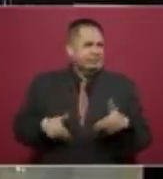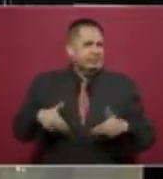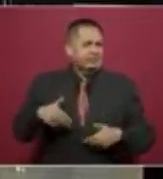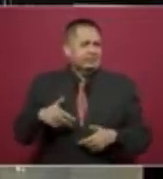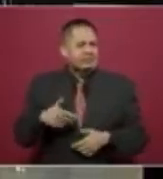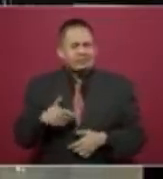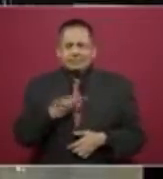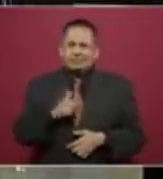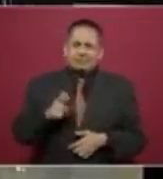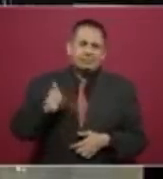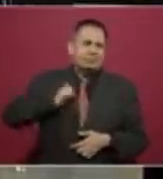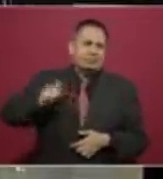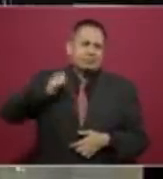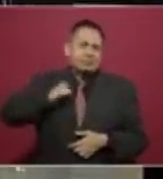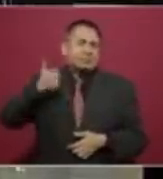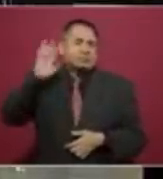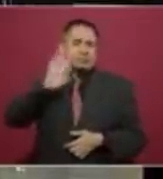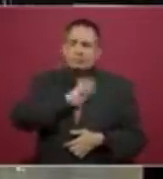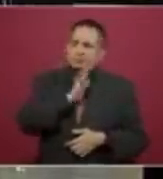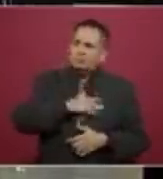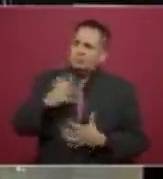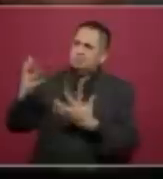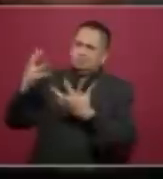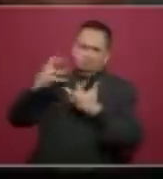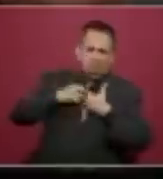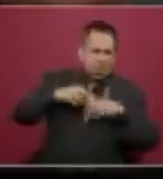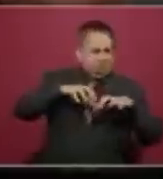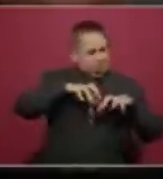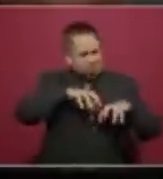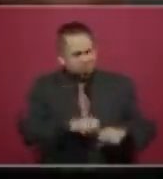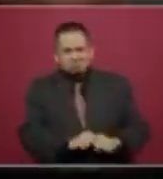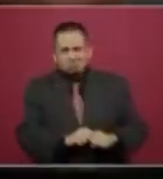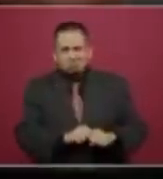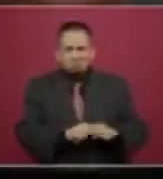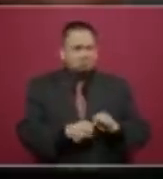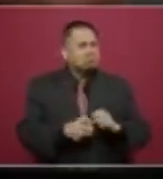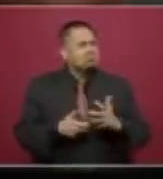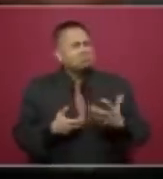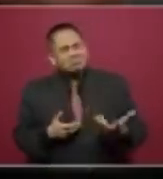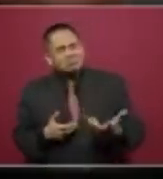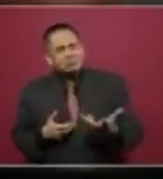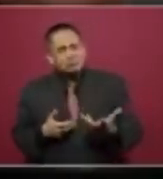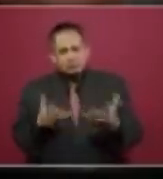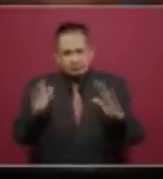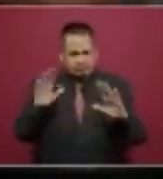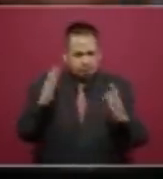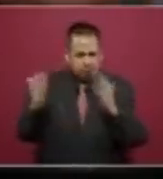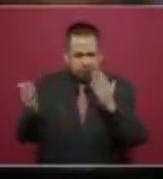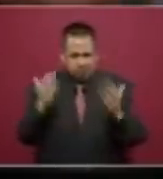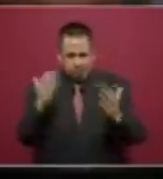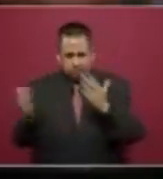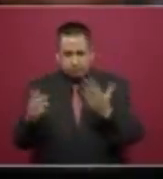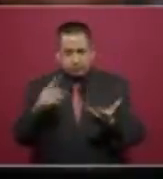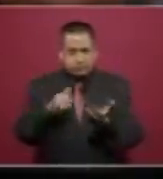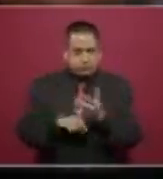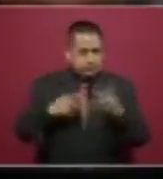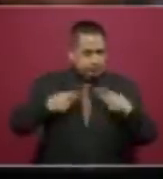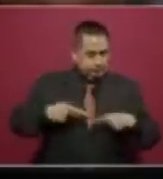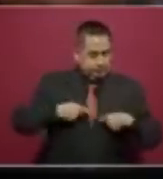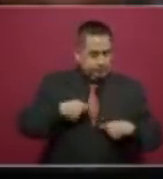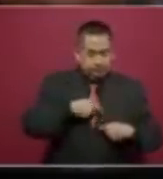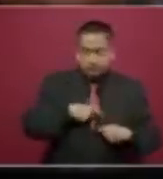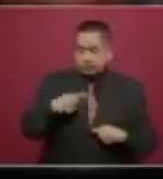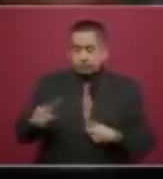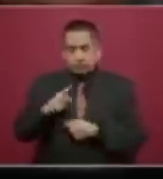pasado del ser conquistados, oprimidos de una manera brutal. Haciendo un paralelismo entre las edades del individuo y de una